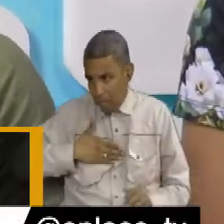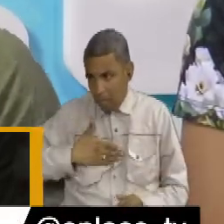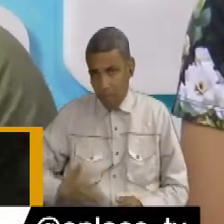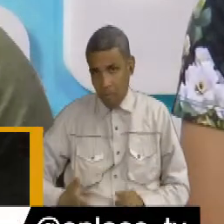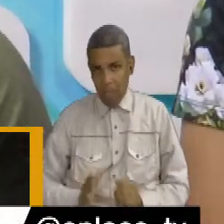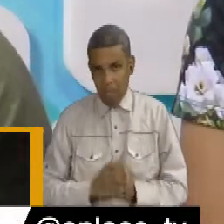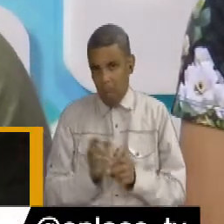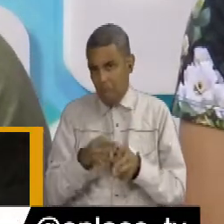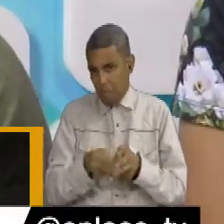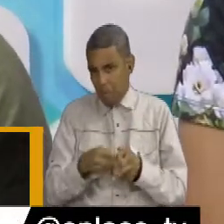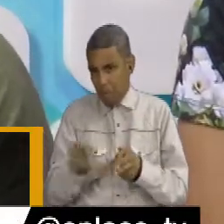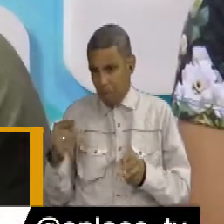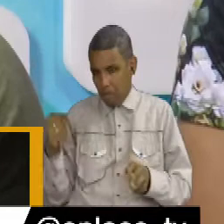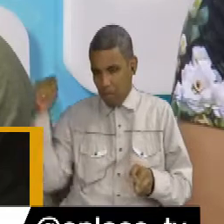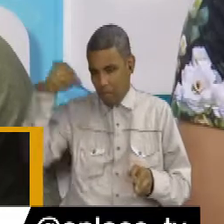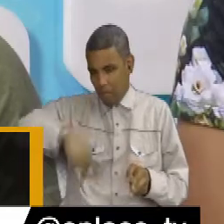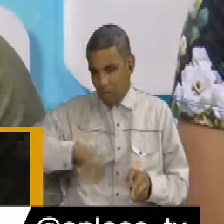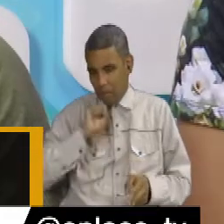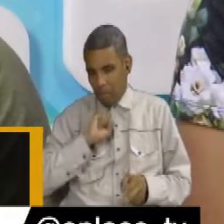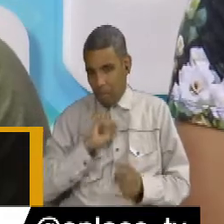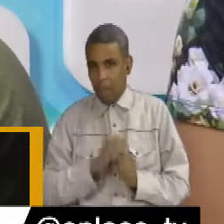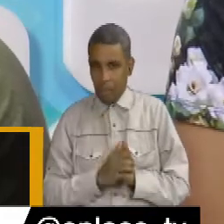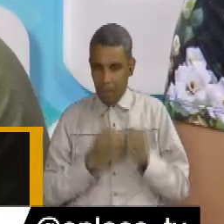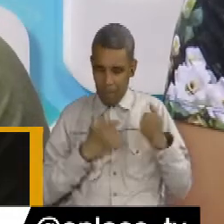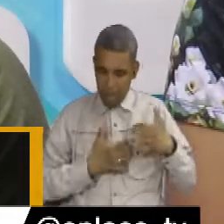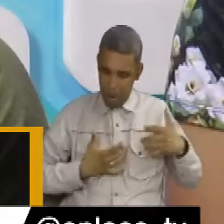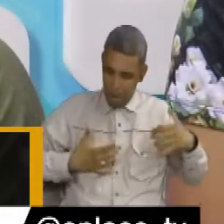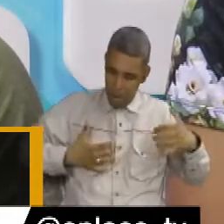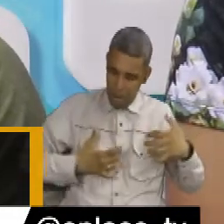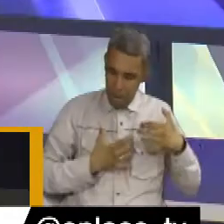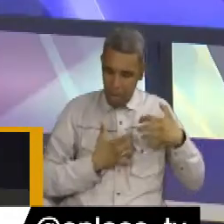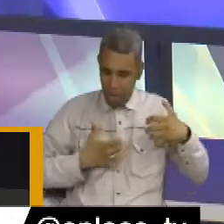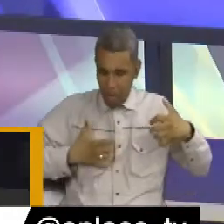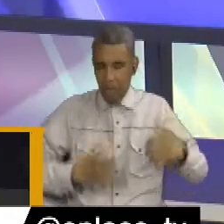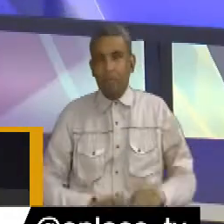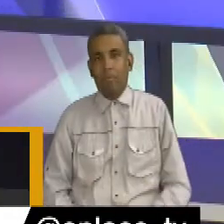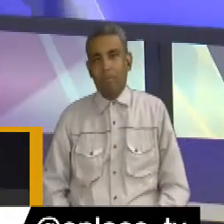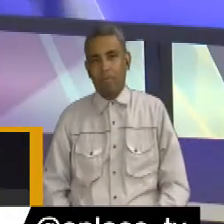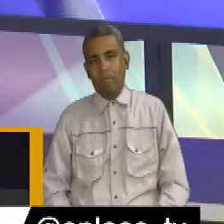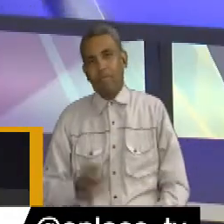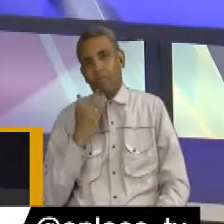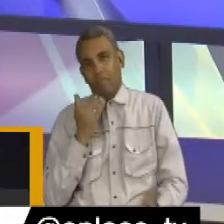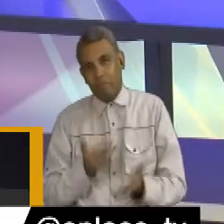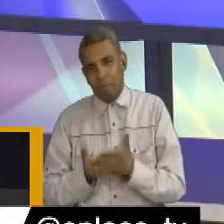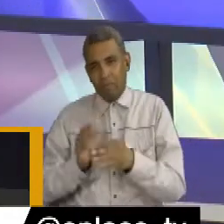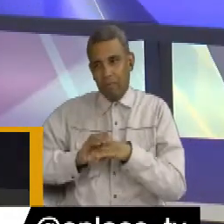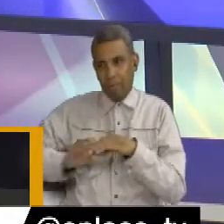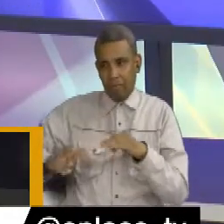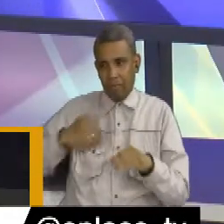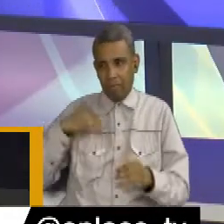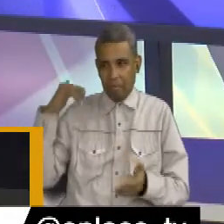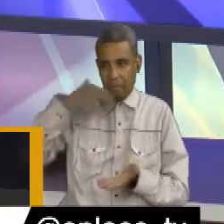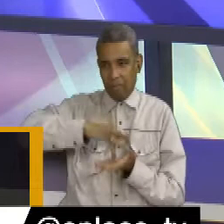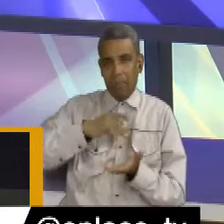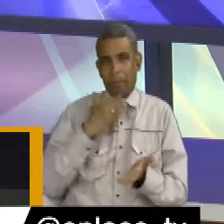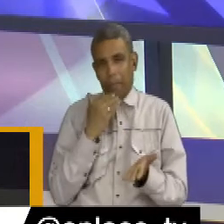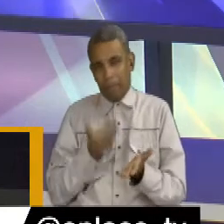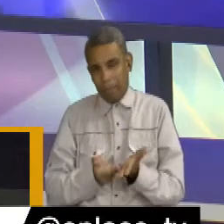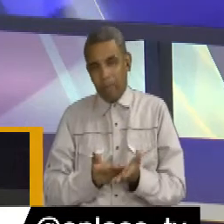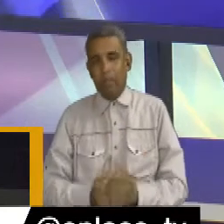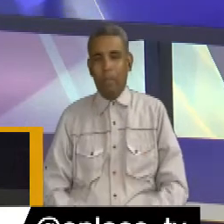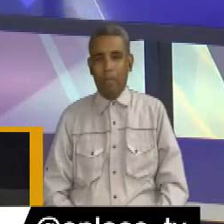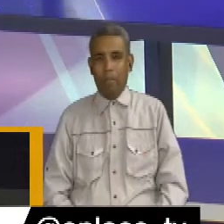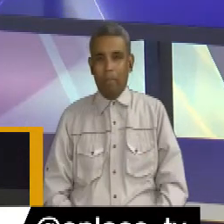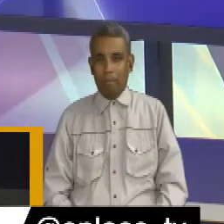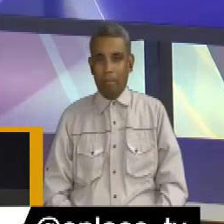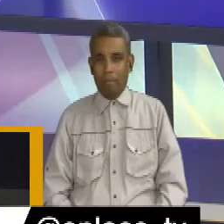hacer presencia con nuestro show en vivo. Muy bien, muchísimas gracias por haber aceptado esta invitación de Enlace de Noticias. Por supuesto, estamos